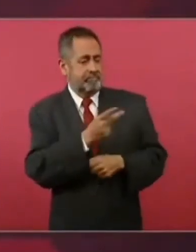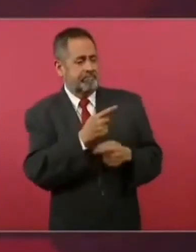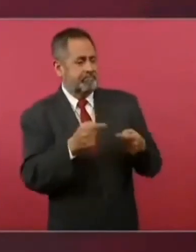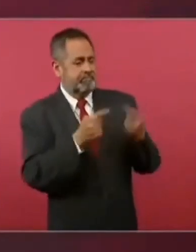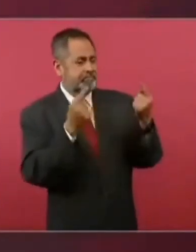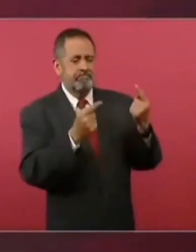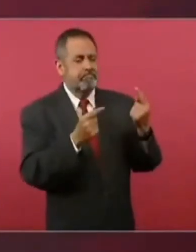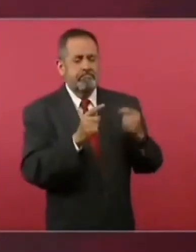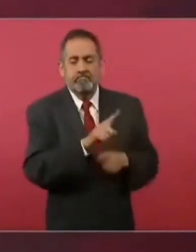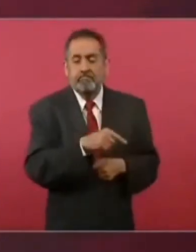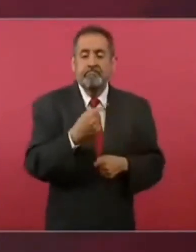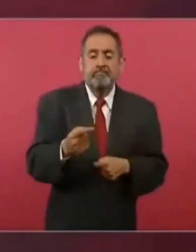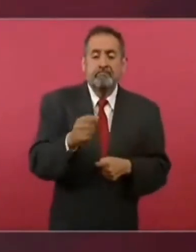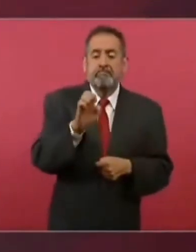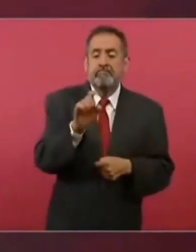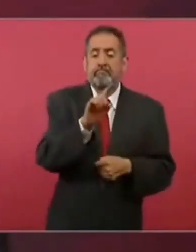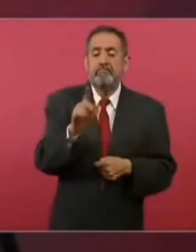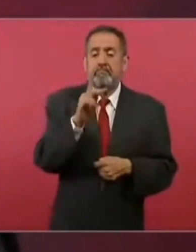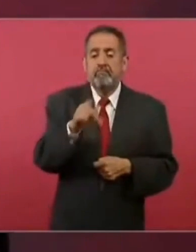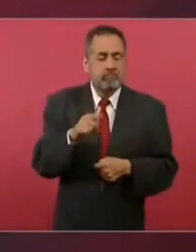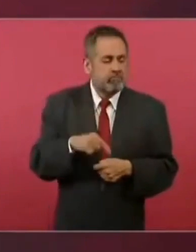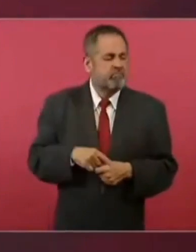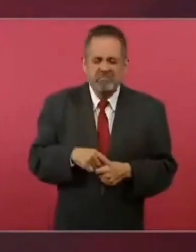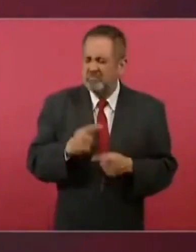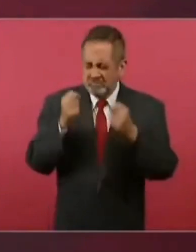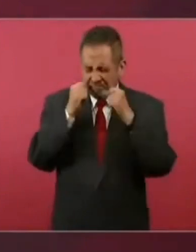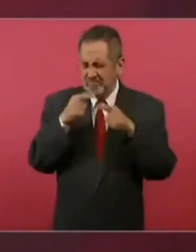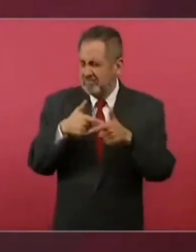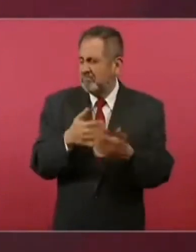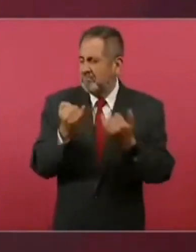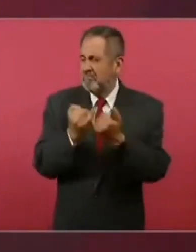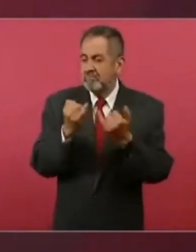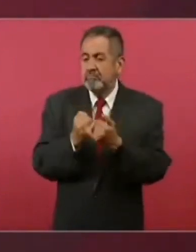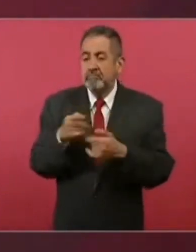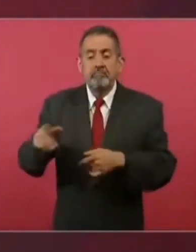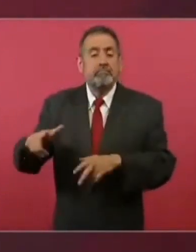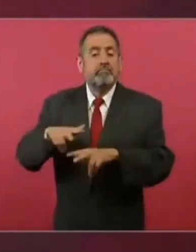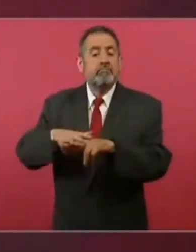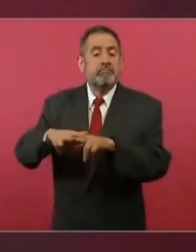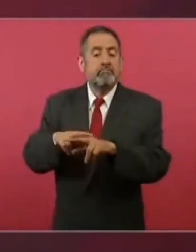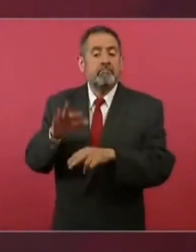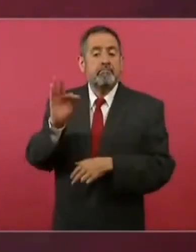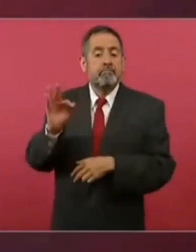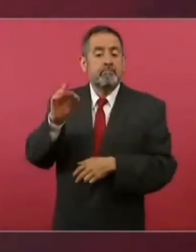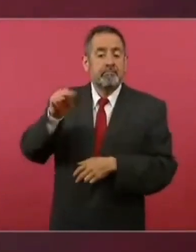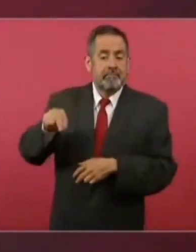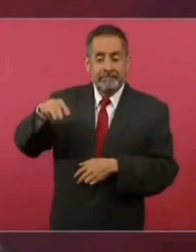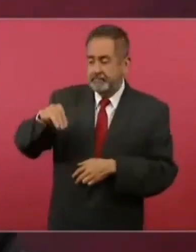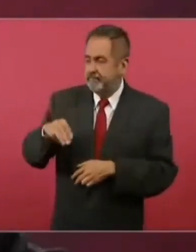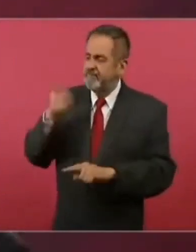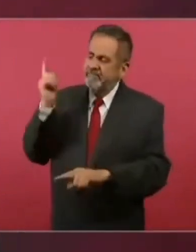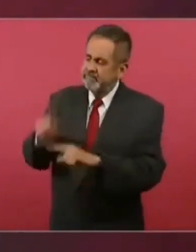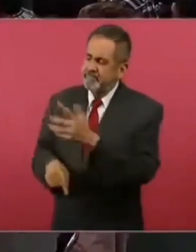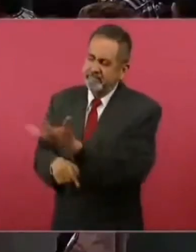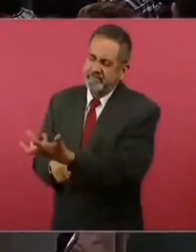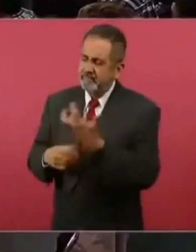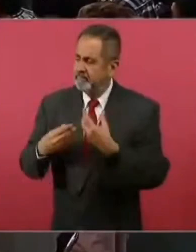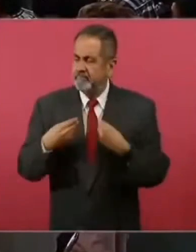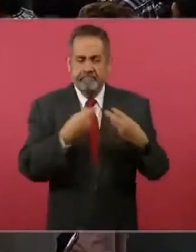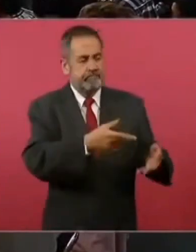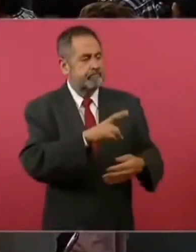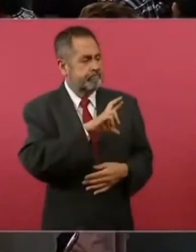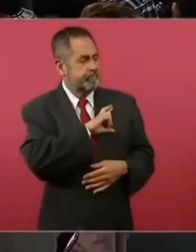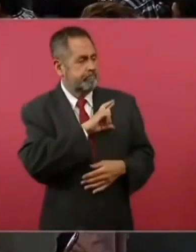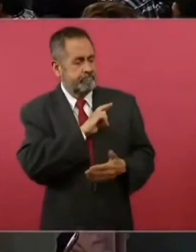pues Zedillo fue el que privatizó los ferrocarriles nacionales. Zedillo fue el que